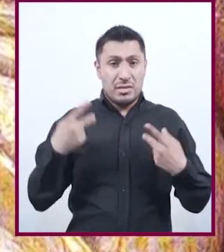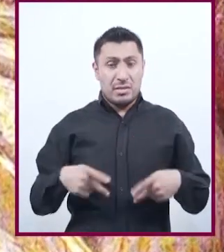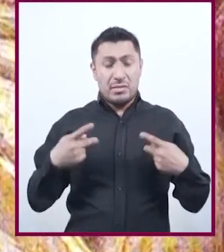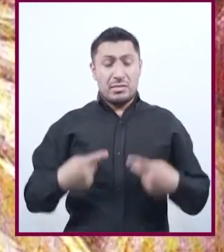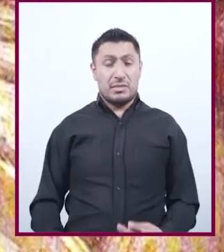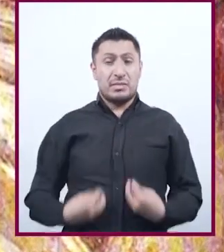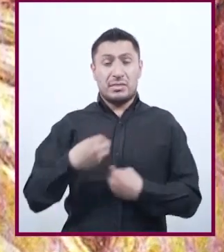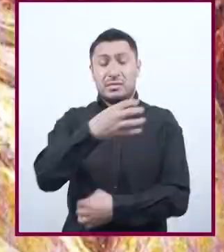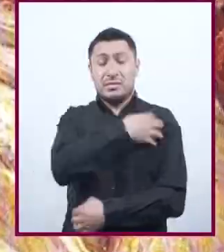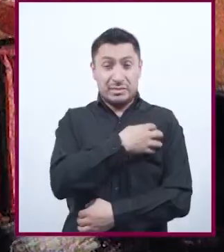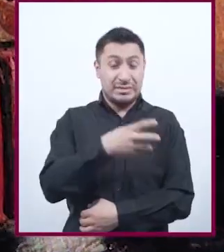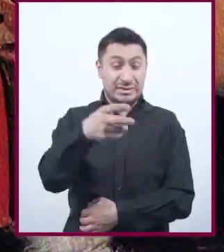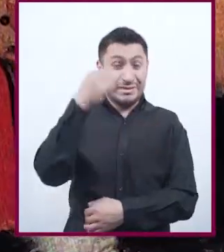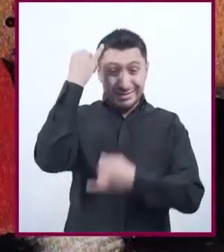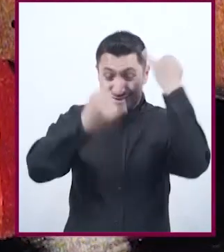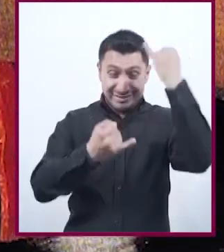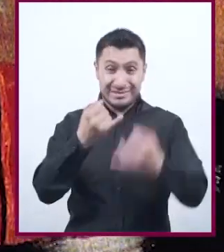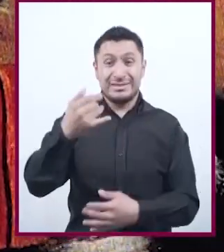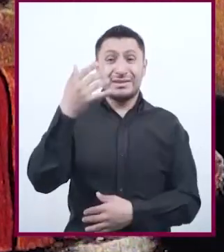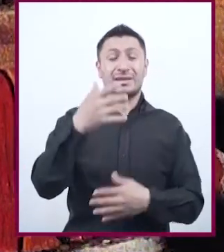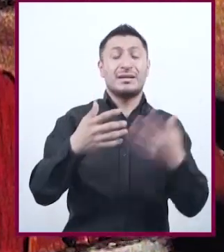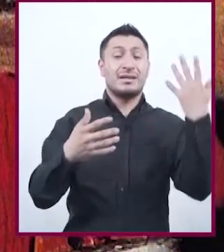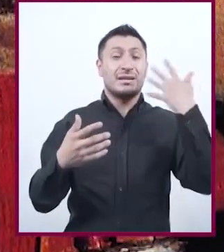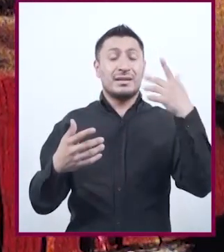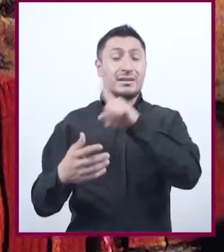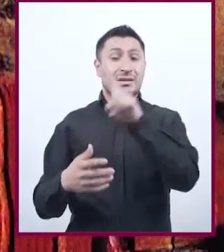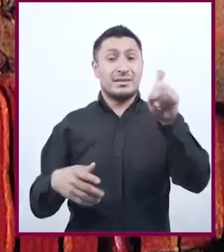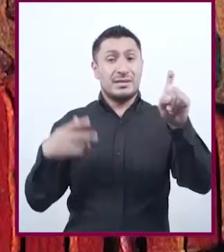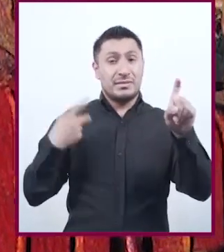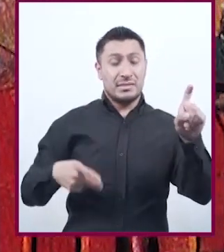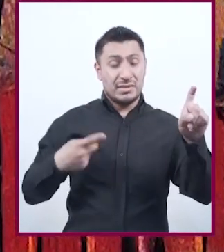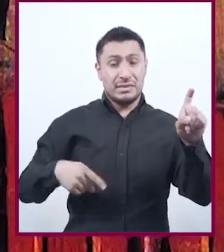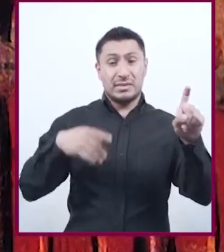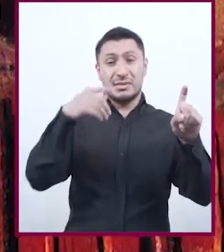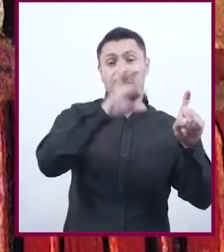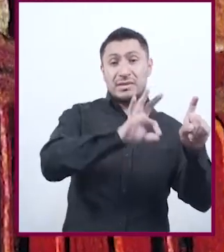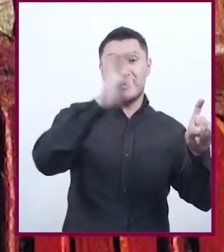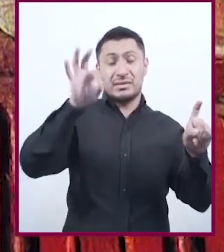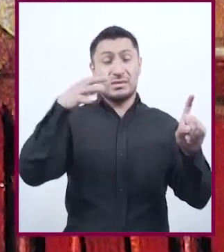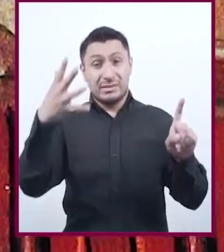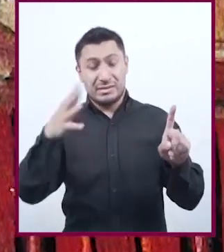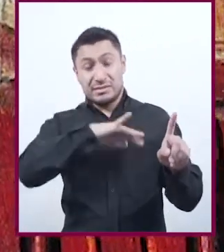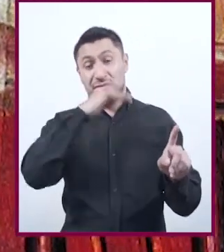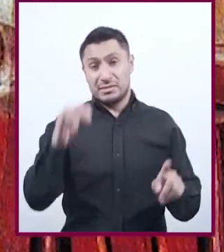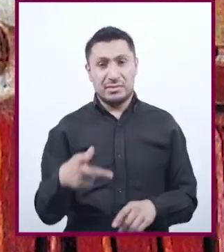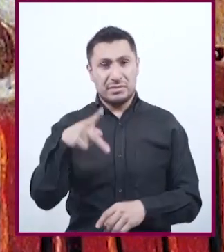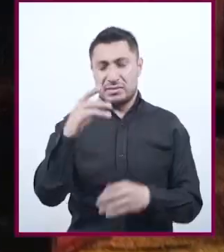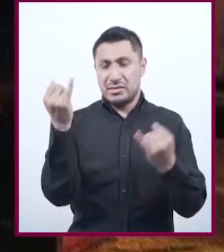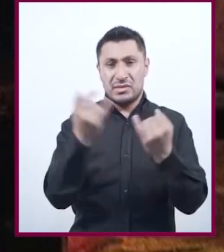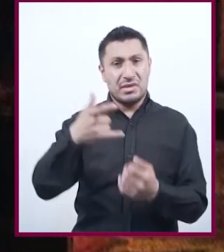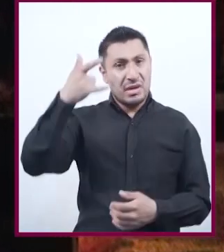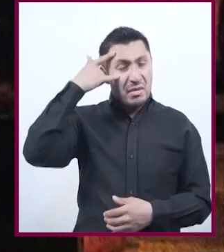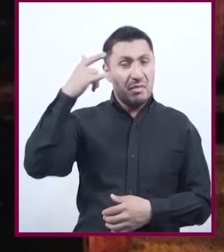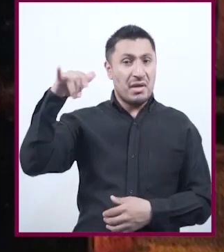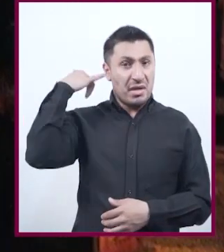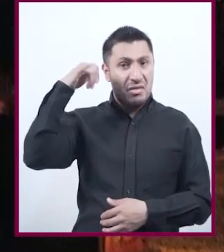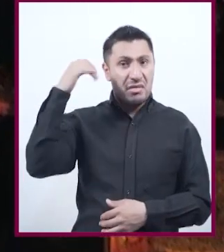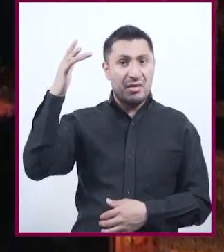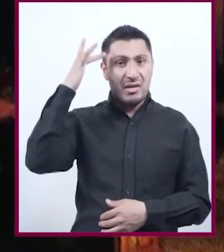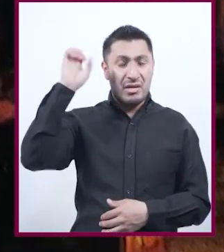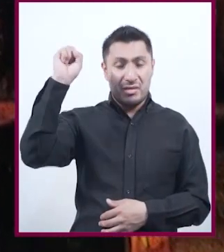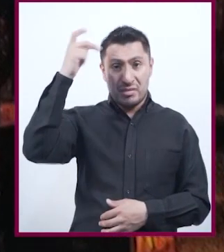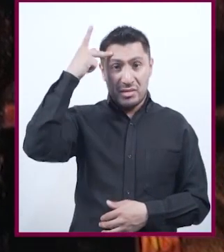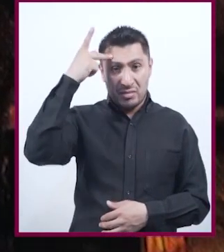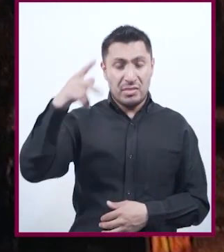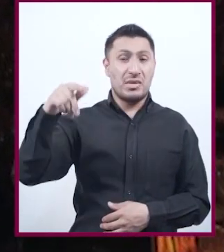población capitalina. ¿Te imaginas? 5 de cada 100 personas. Pero también falleció gente en Campeche, Yucatán,